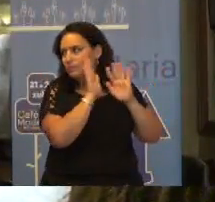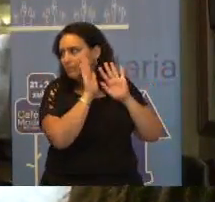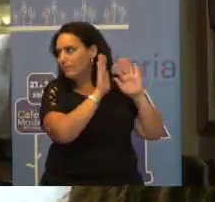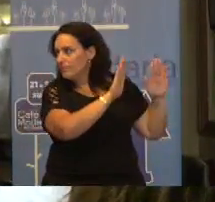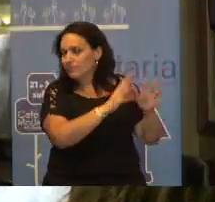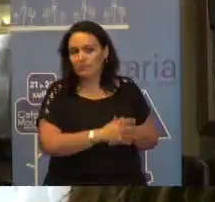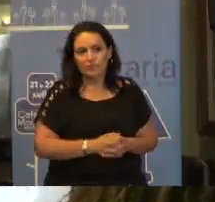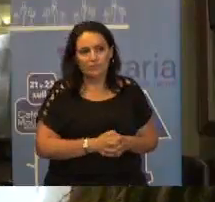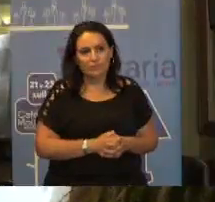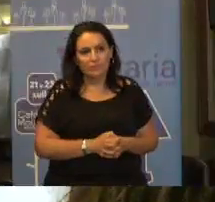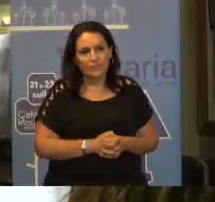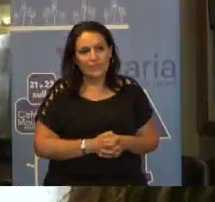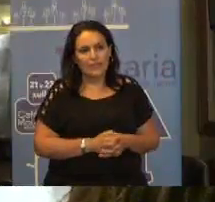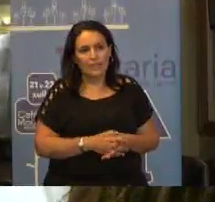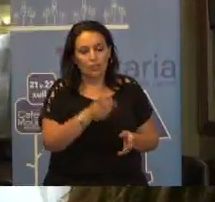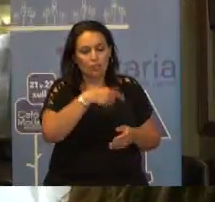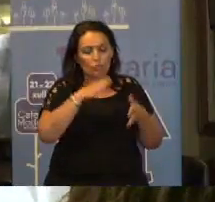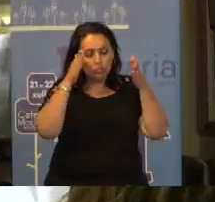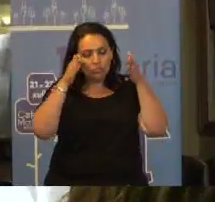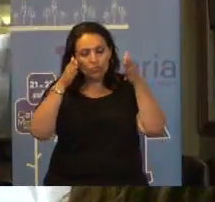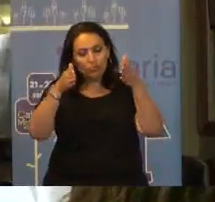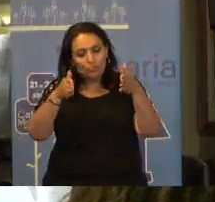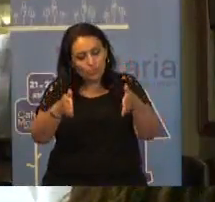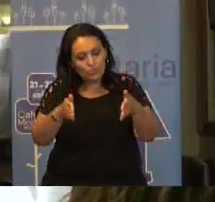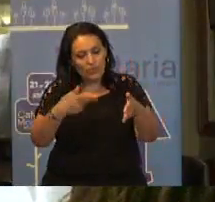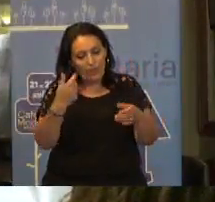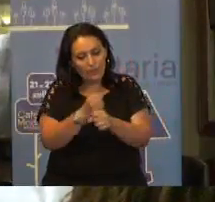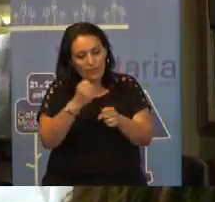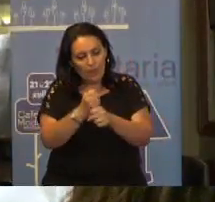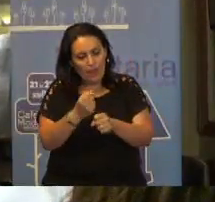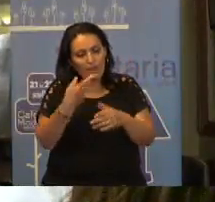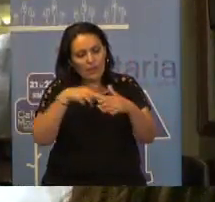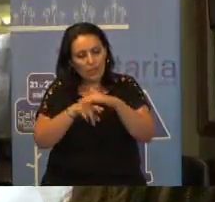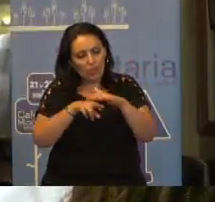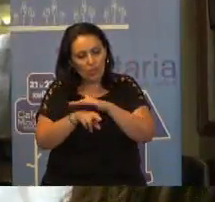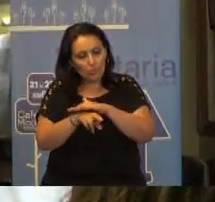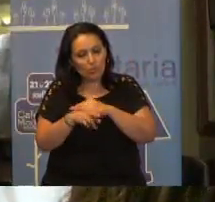e dedicarnos a isto. Pero para iso é necesario dedicar recursos tamén, non?